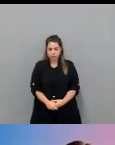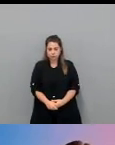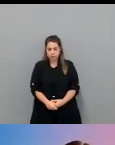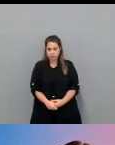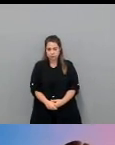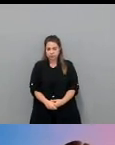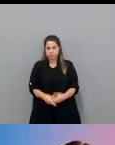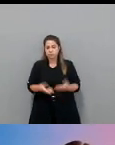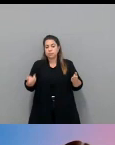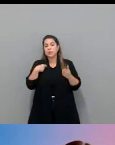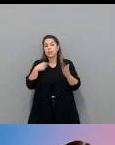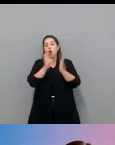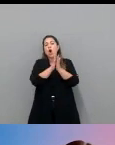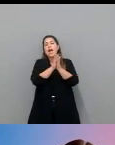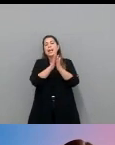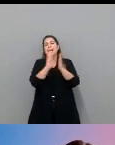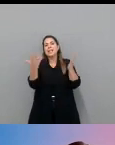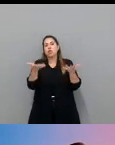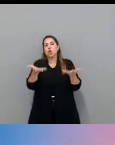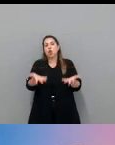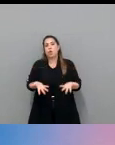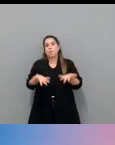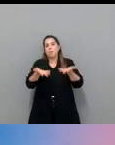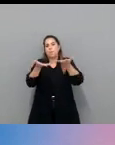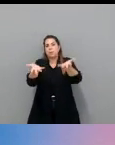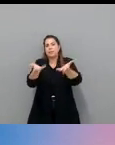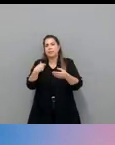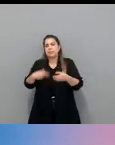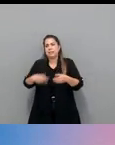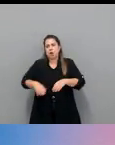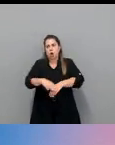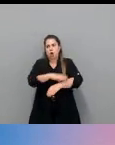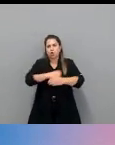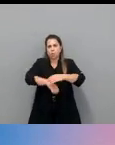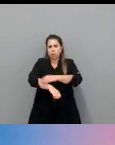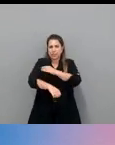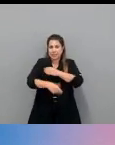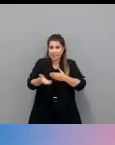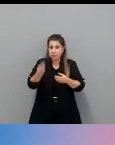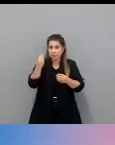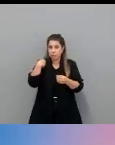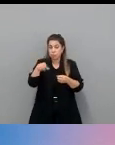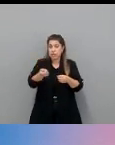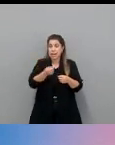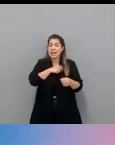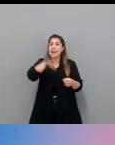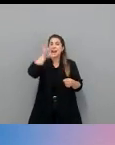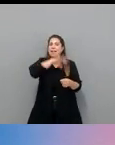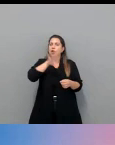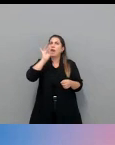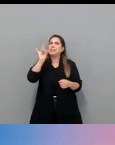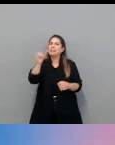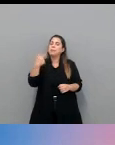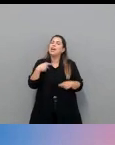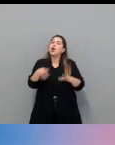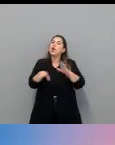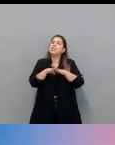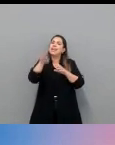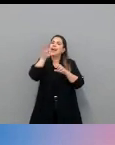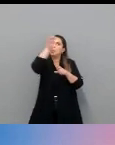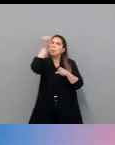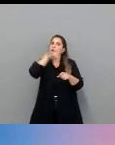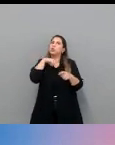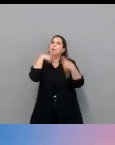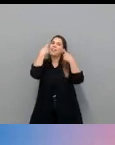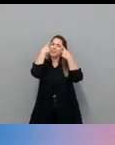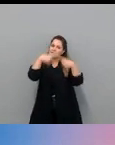Y el catálogo de prestaciones ortoprotésicas, que aunque sea nacional, sí que es cierto que bueno, aún sigue habiendo algunas diferencias entre comunidades autónomas,